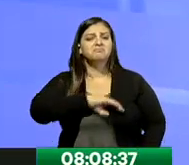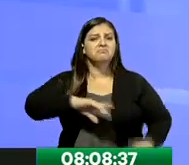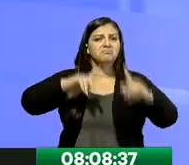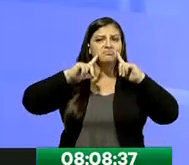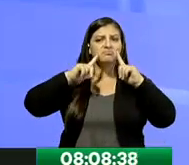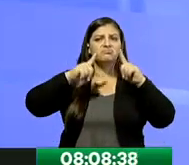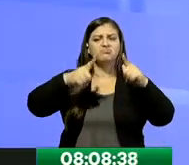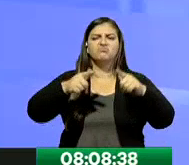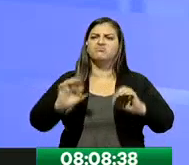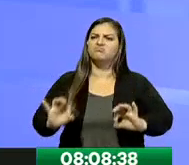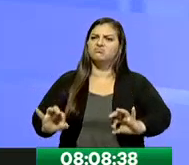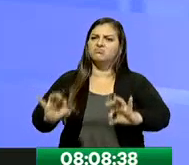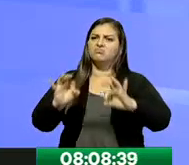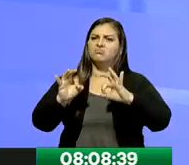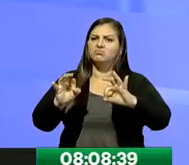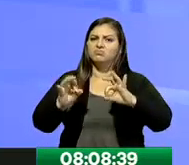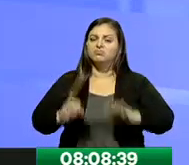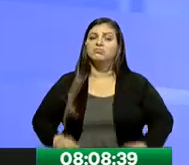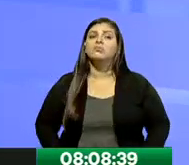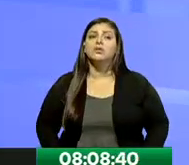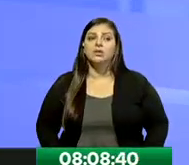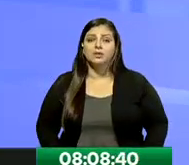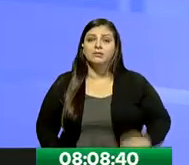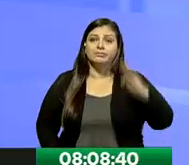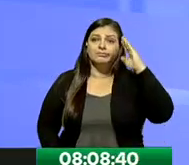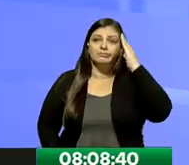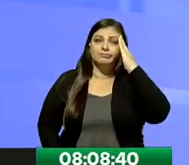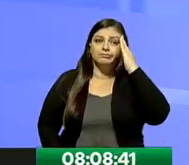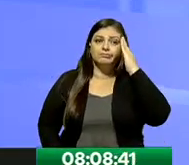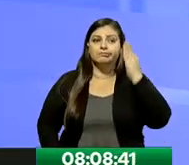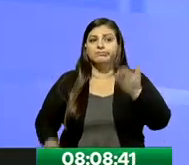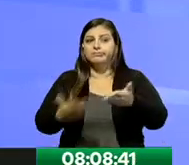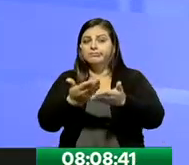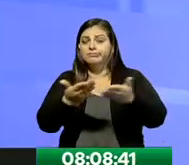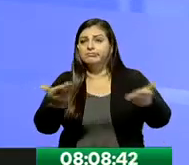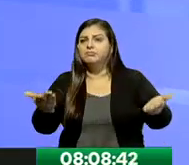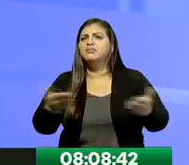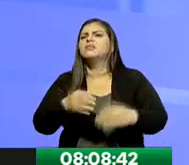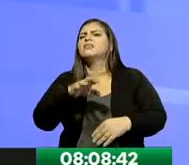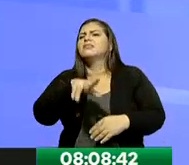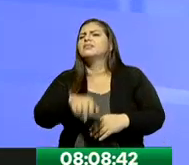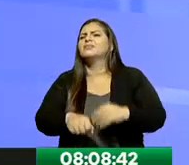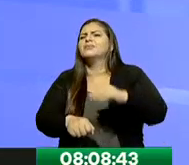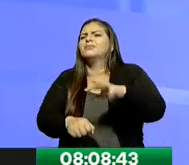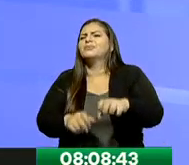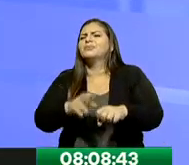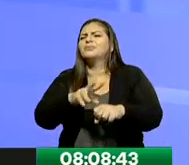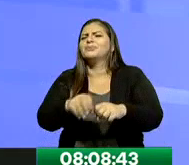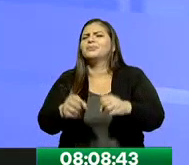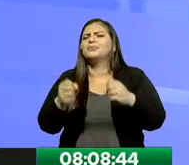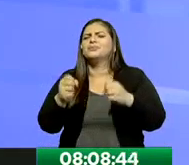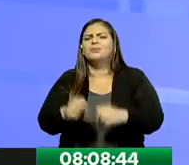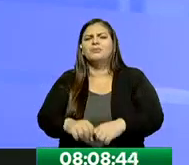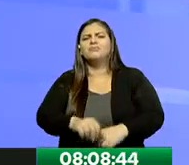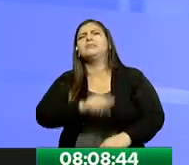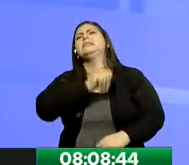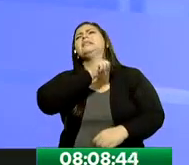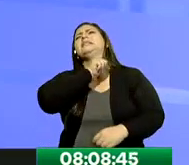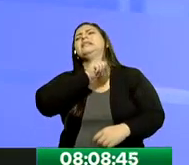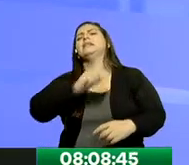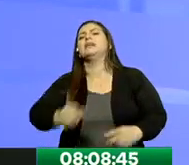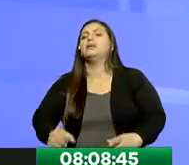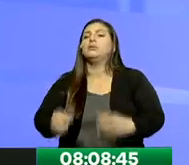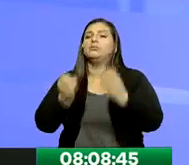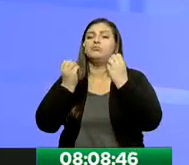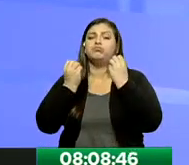todo porque, como tú bien nos has señalado, en los últimos días se han registrado varios hechos delictivos y esto es justamente para contrarrestar,